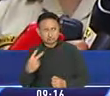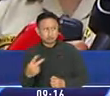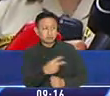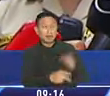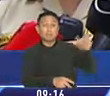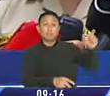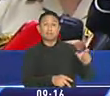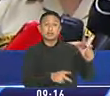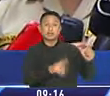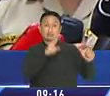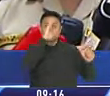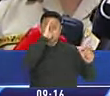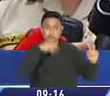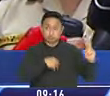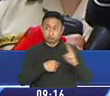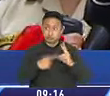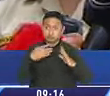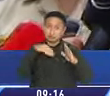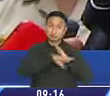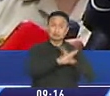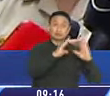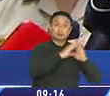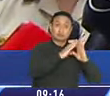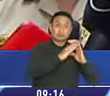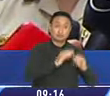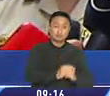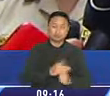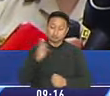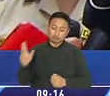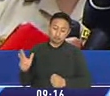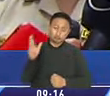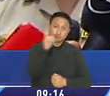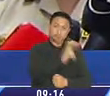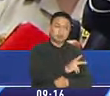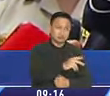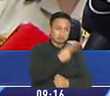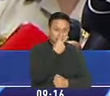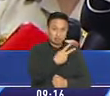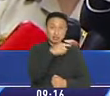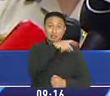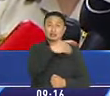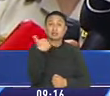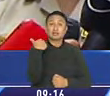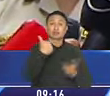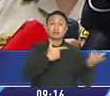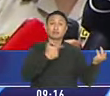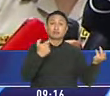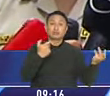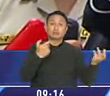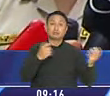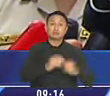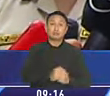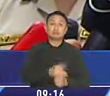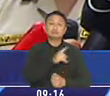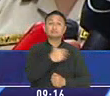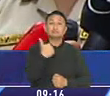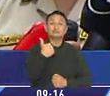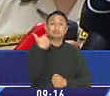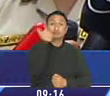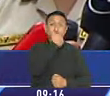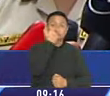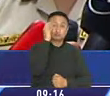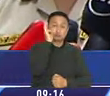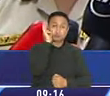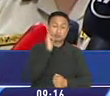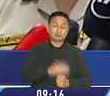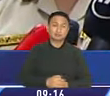viendo la presencia policial ingresan a un domicilio se constata la presencia de varias armas de fuego y la presencia de sustancias